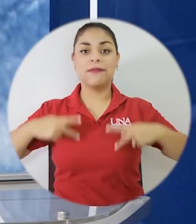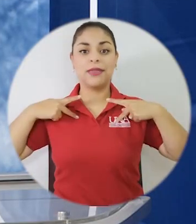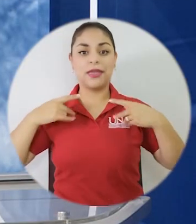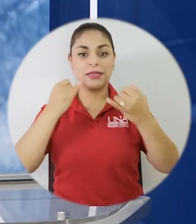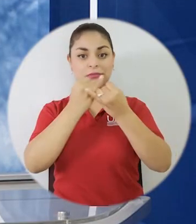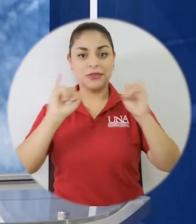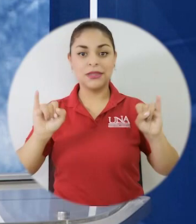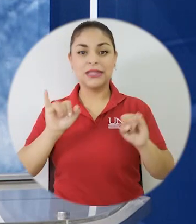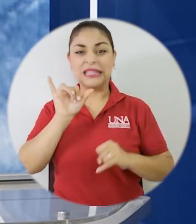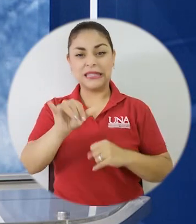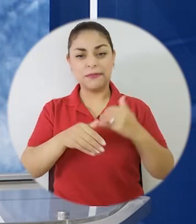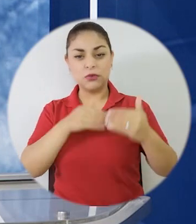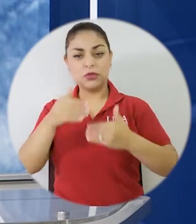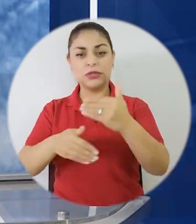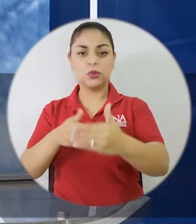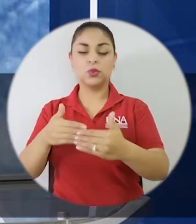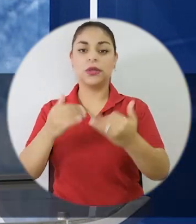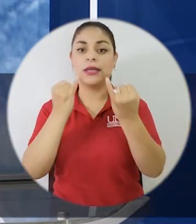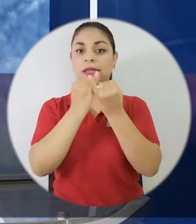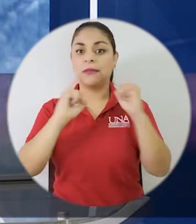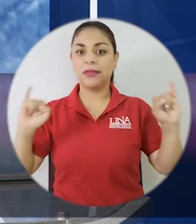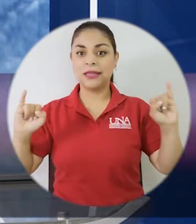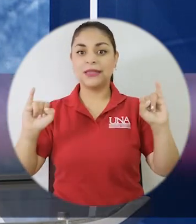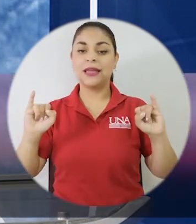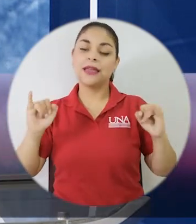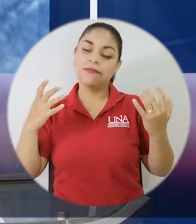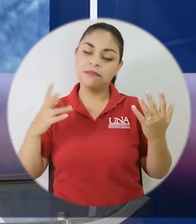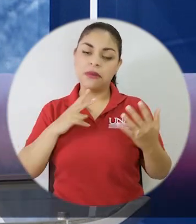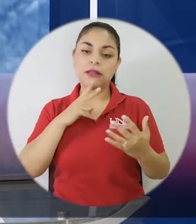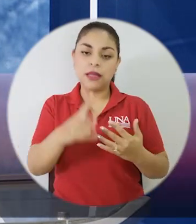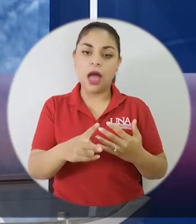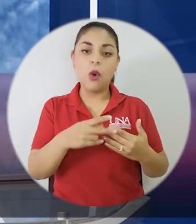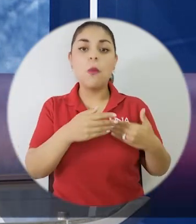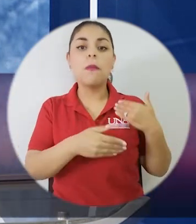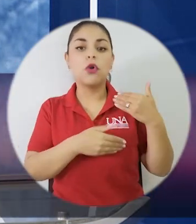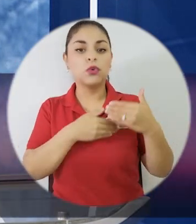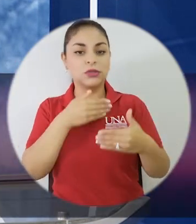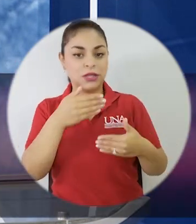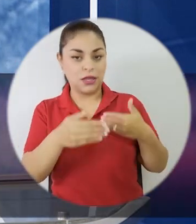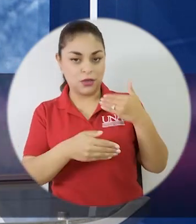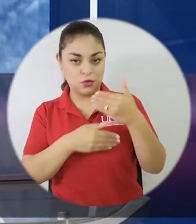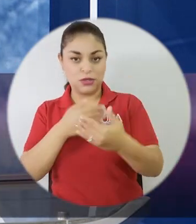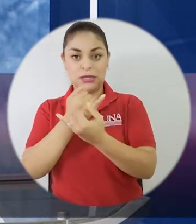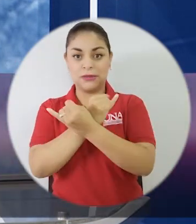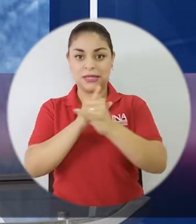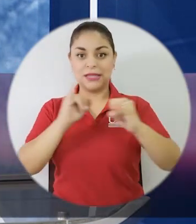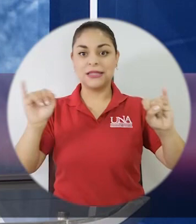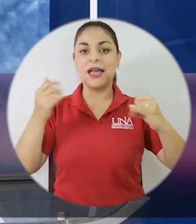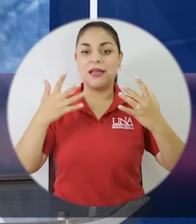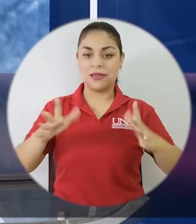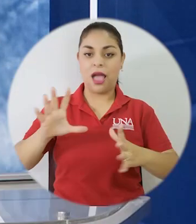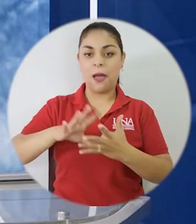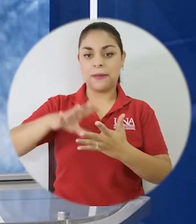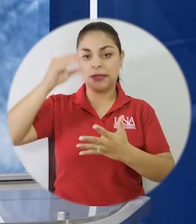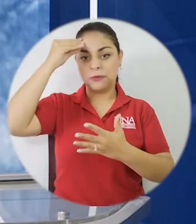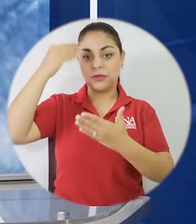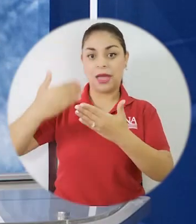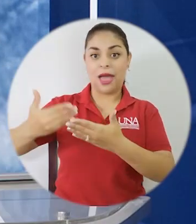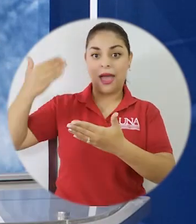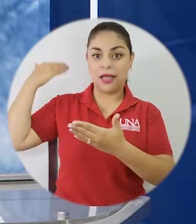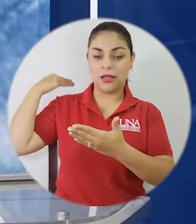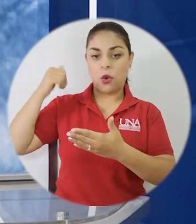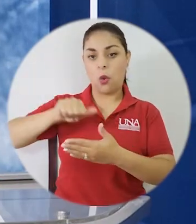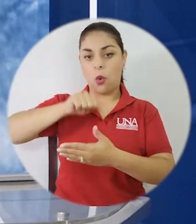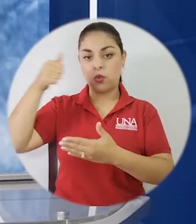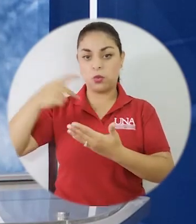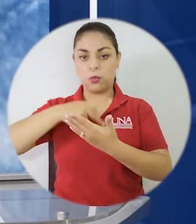un proceso de independencia que fue eso, un proceso, lo hemos visto en un programa anterior de Una Mirada en el que hablábamos precisamente